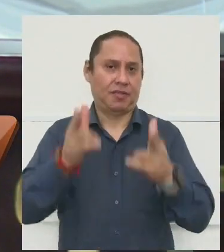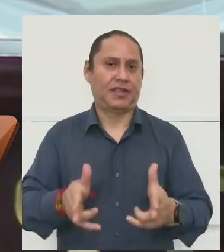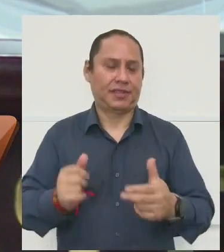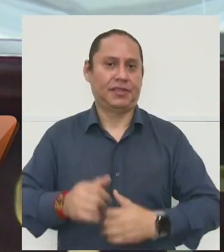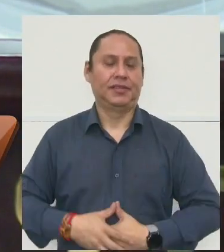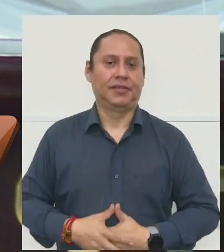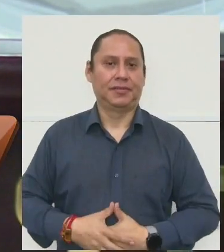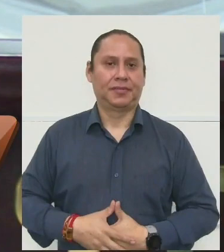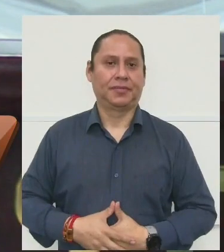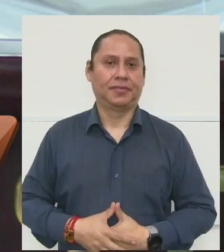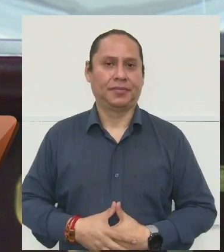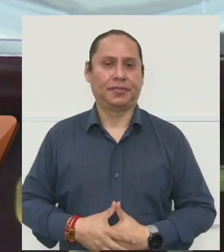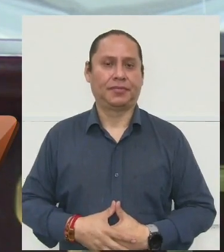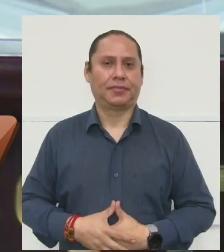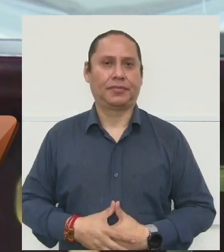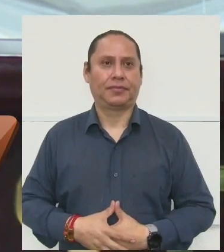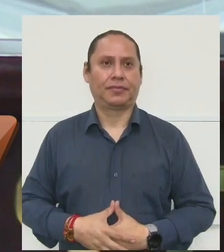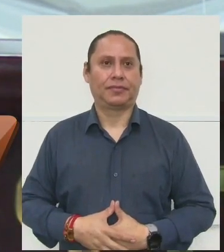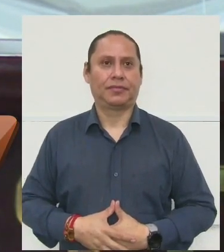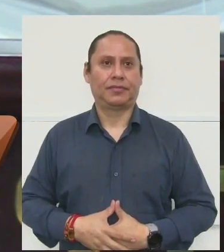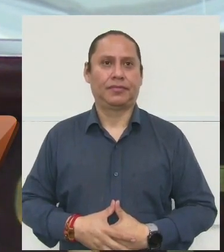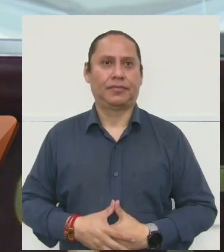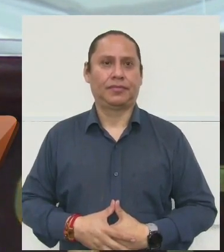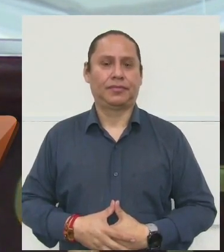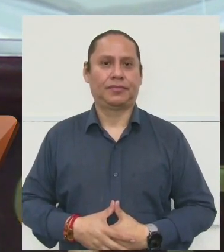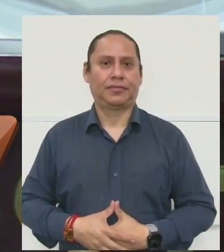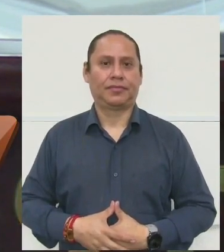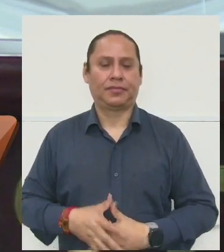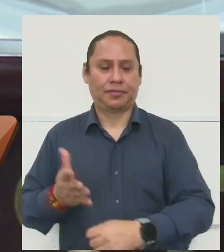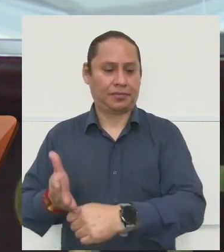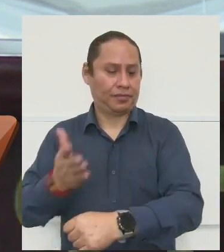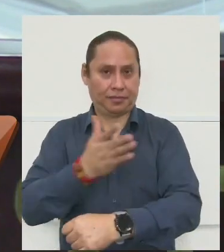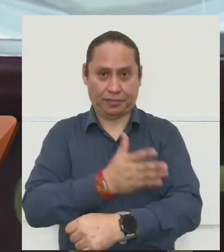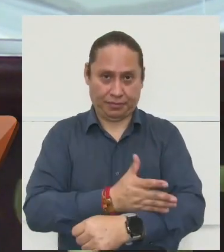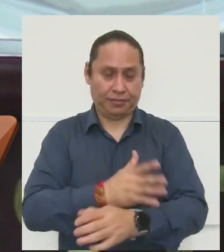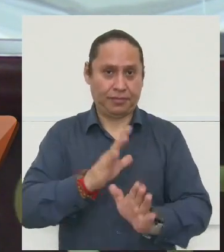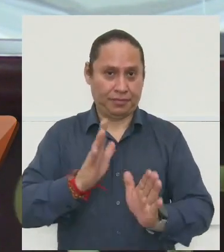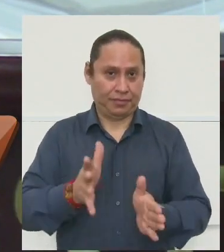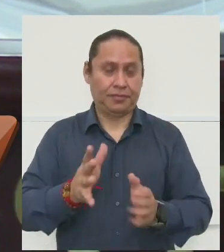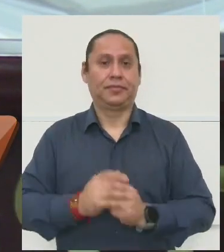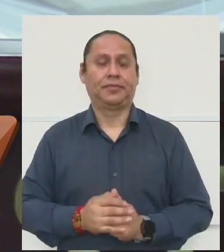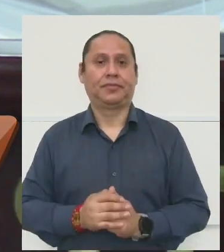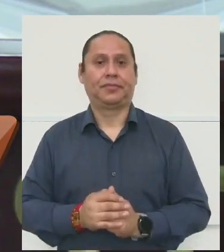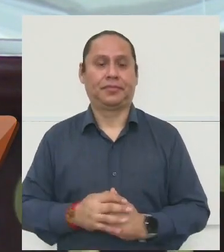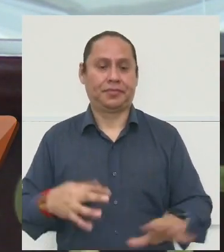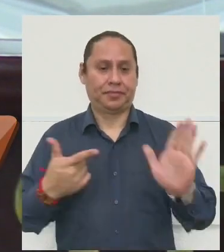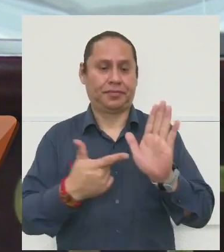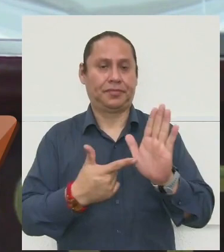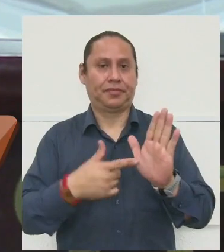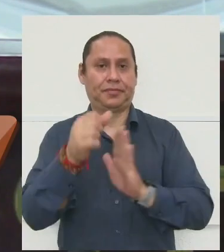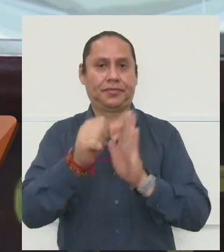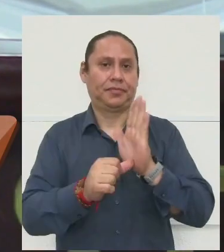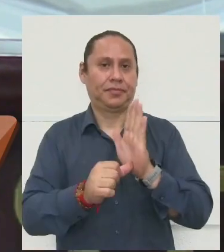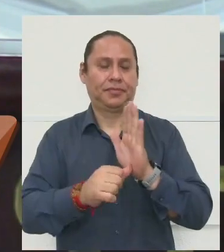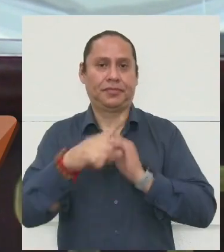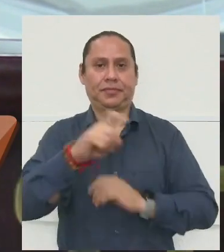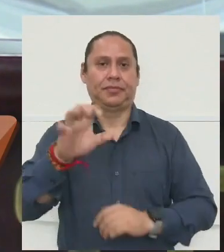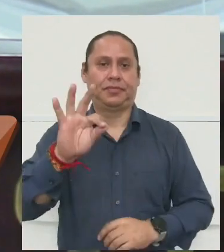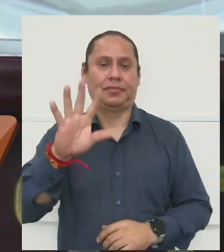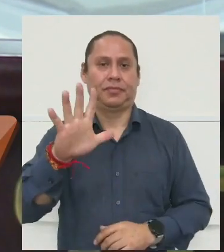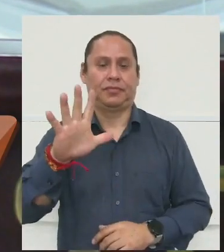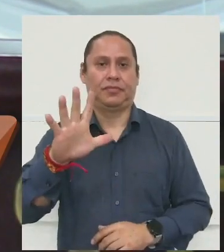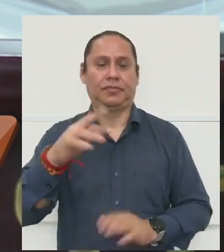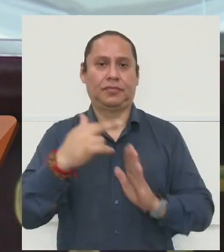de Chiapas en razón a lo anterior y con fundamento en el artículo 145 del